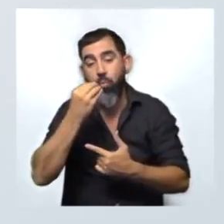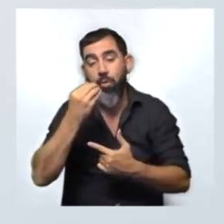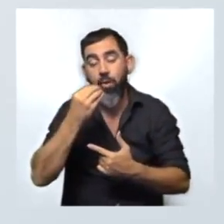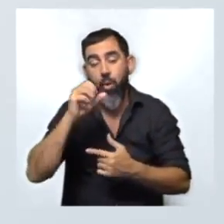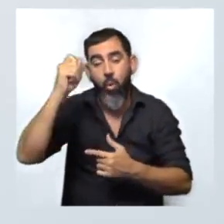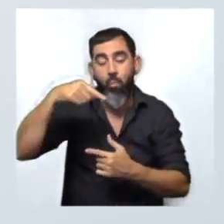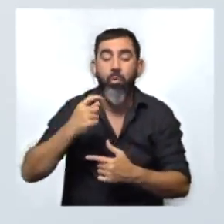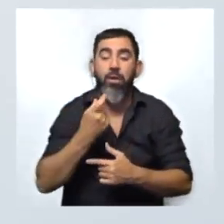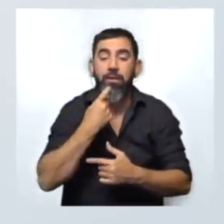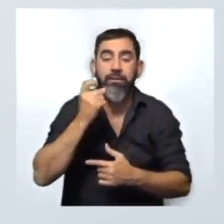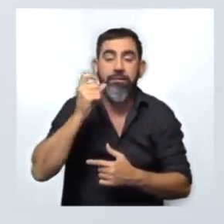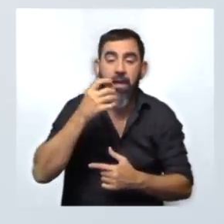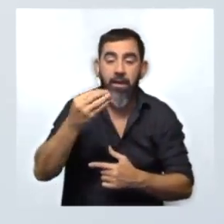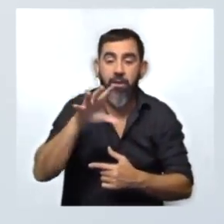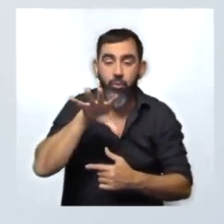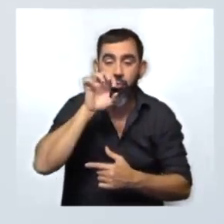se alimenta de sangre.